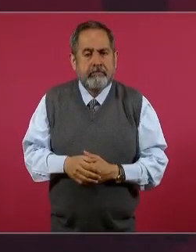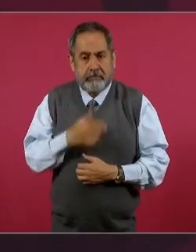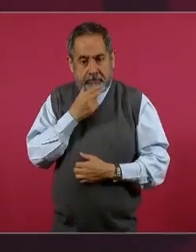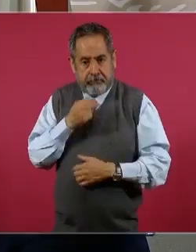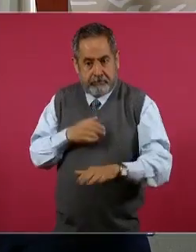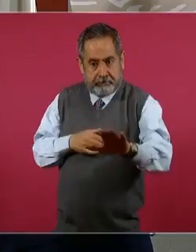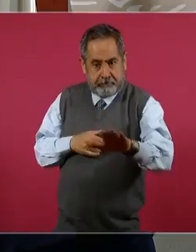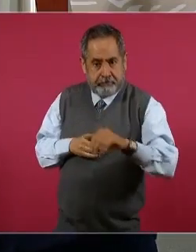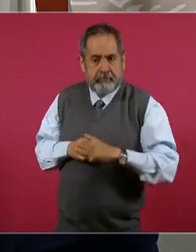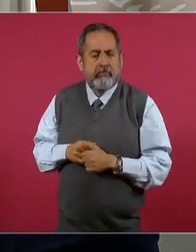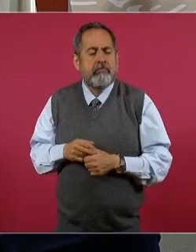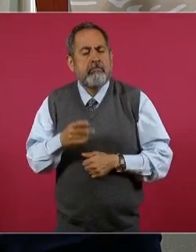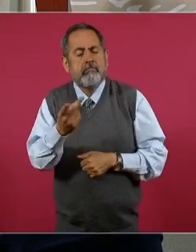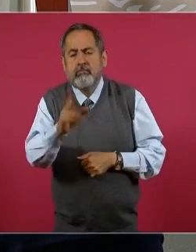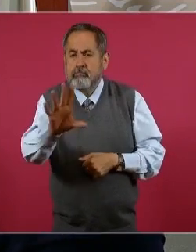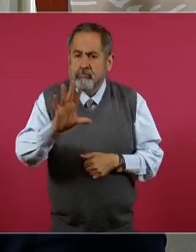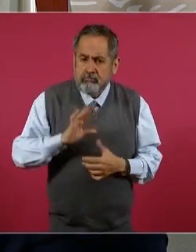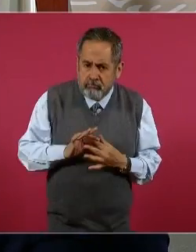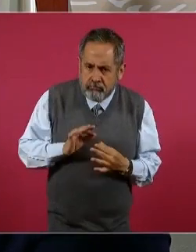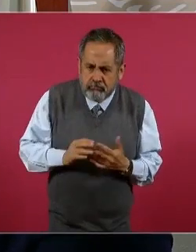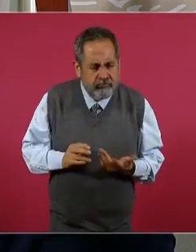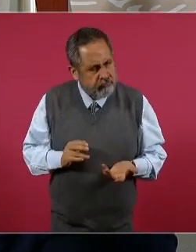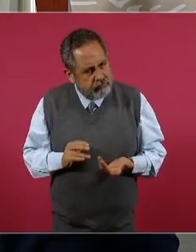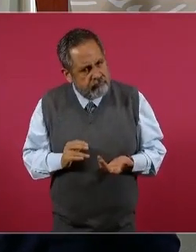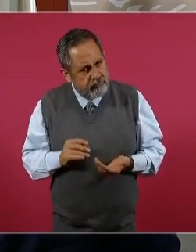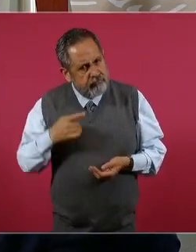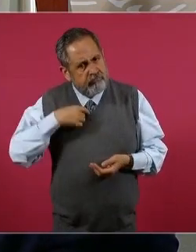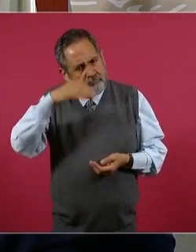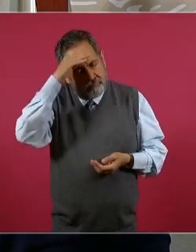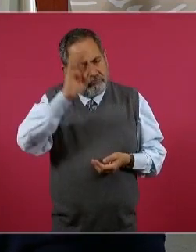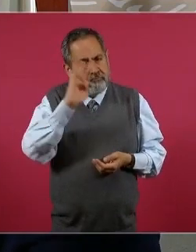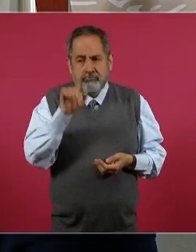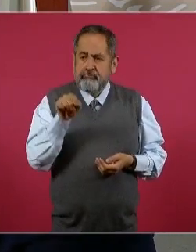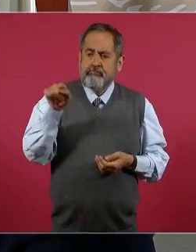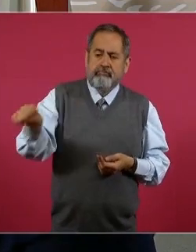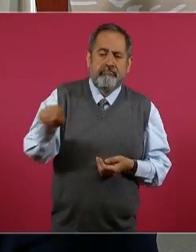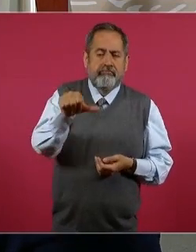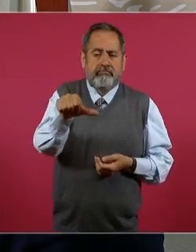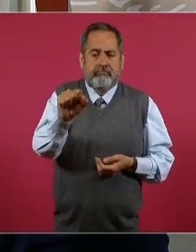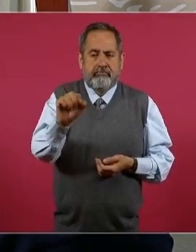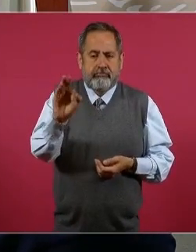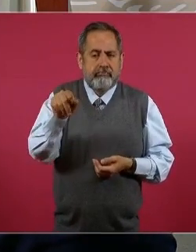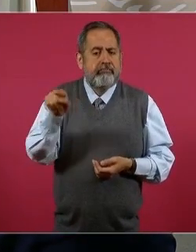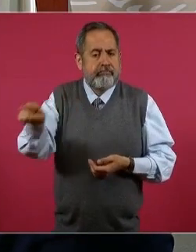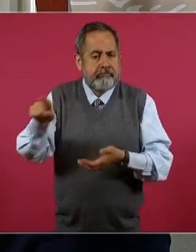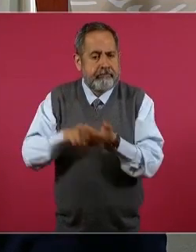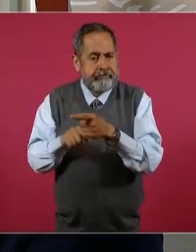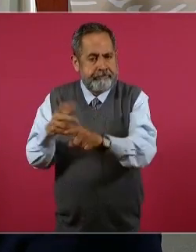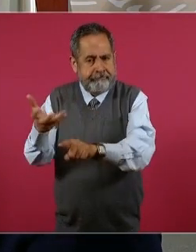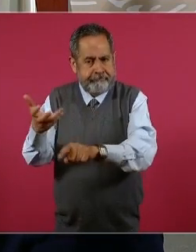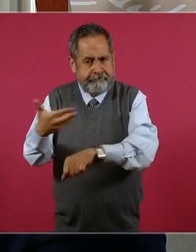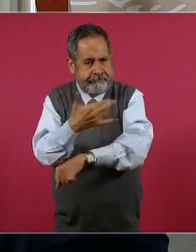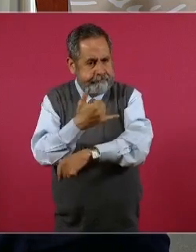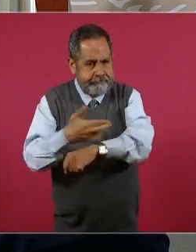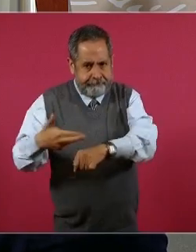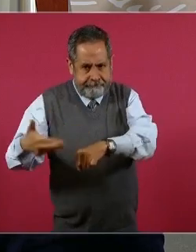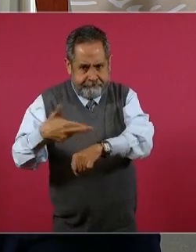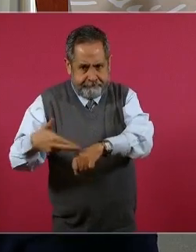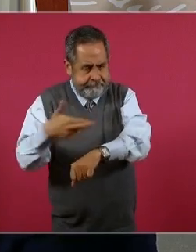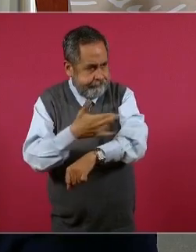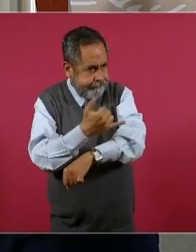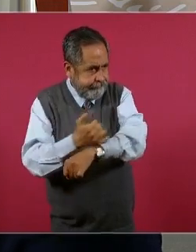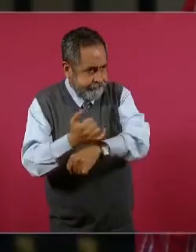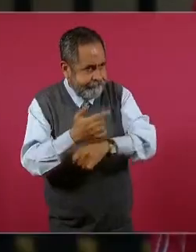caso, entendiendo lo que usted me acaba de mencionar, tendría que caer en la Auditoría Superior de la Federación el hacer esta